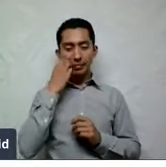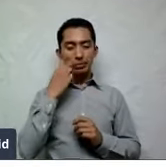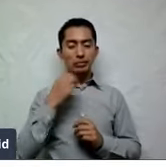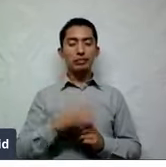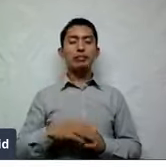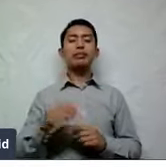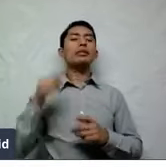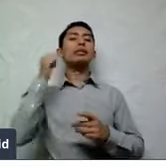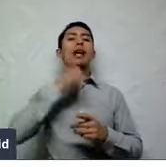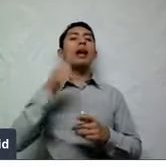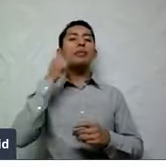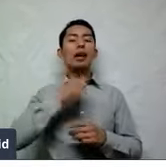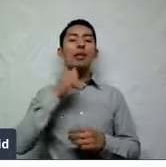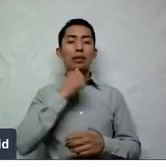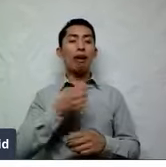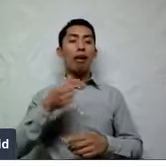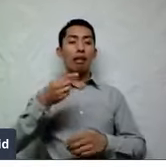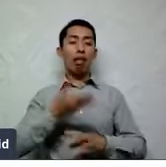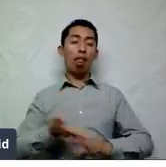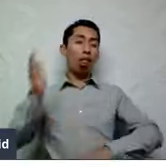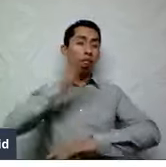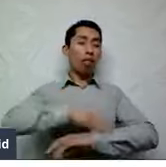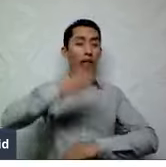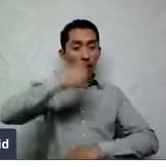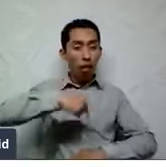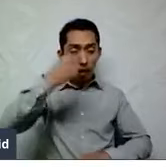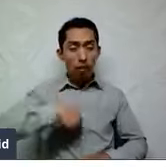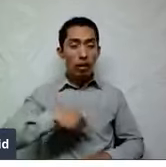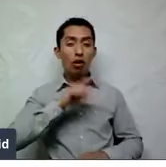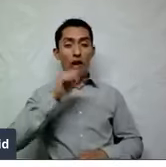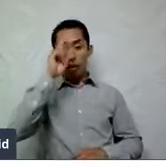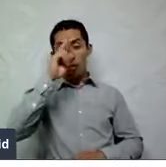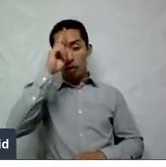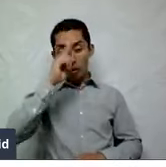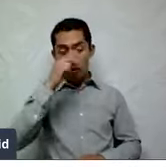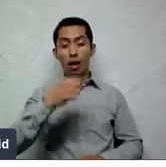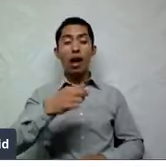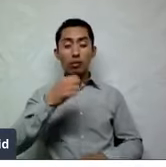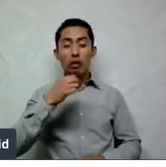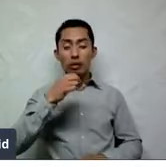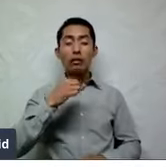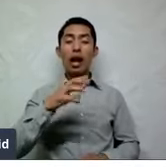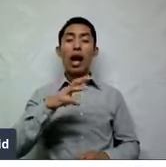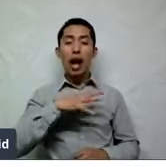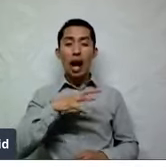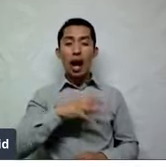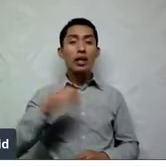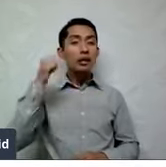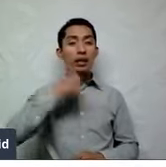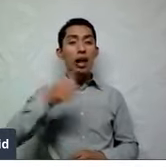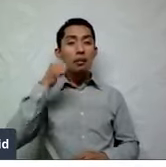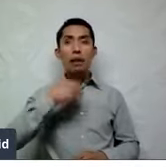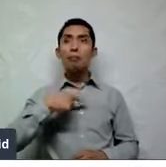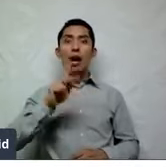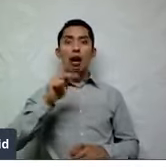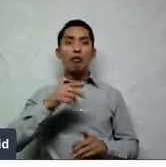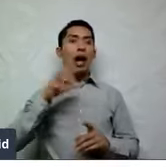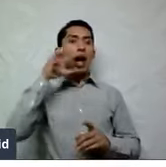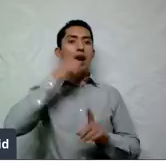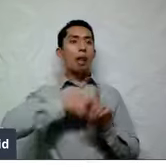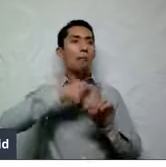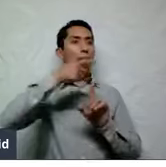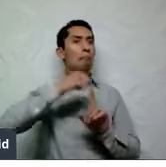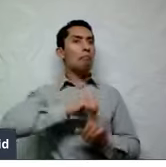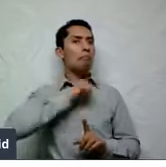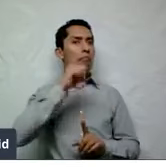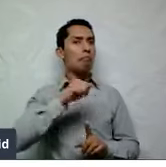todo el día con moco, con estornudo, con comezón, y estamos con este problema sin fiebre, y llevamos con